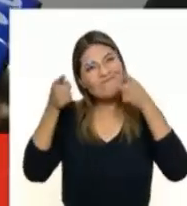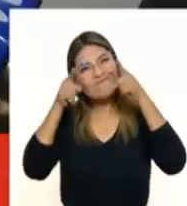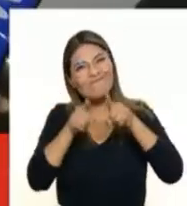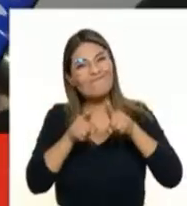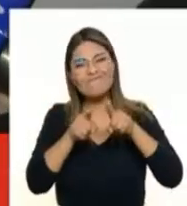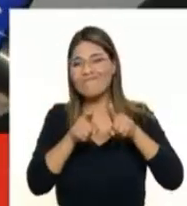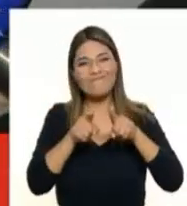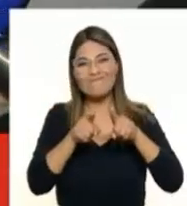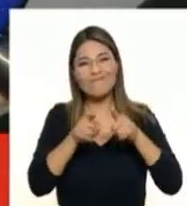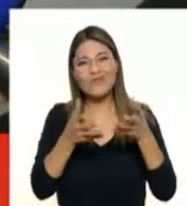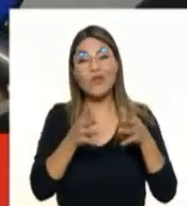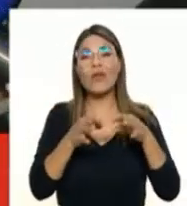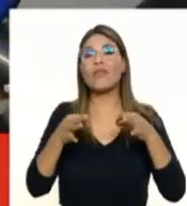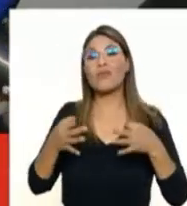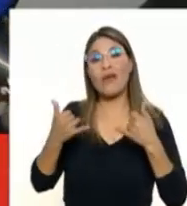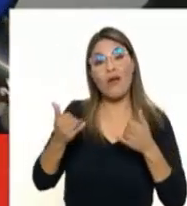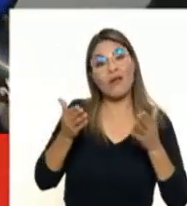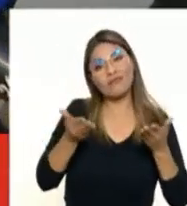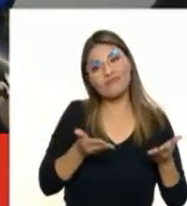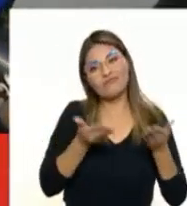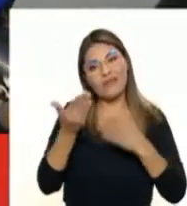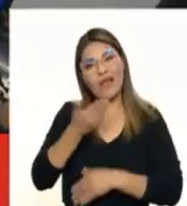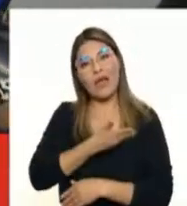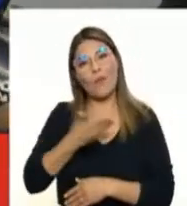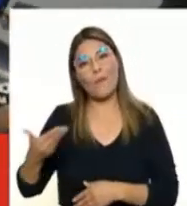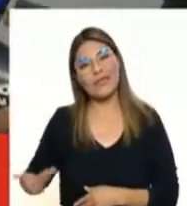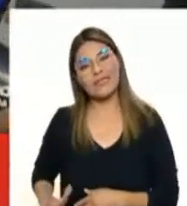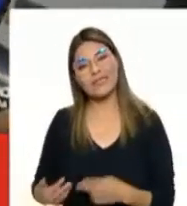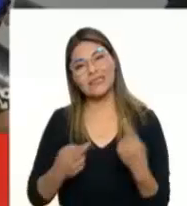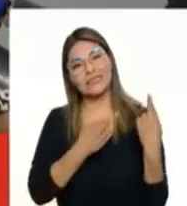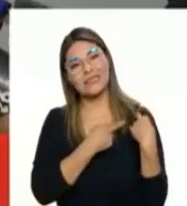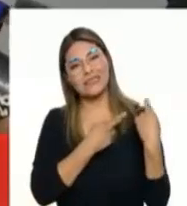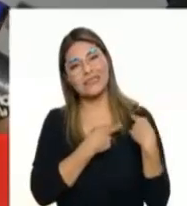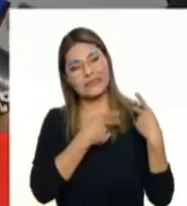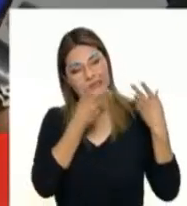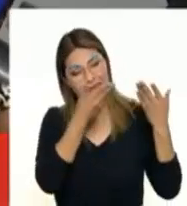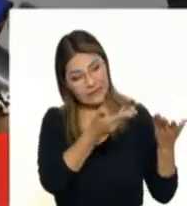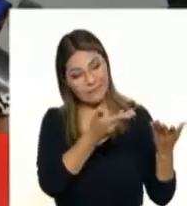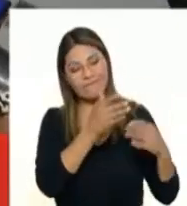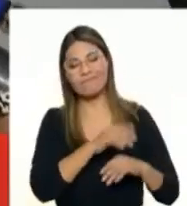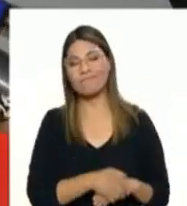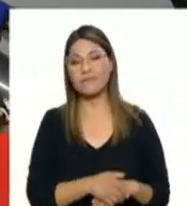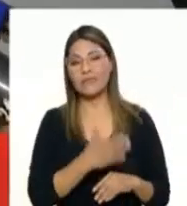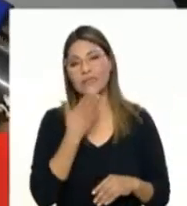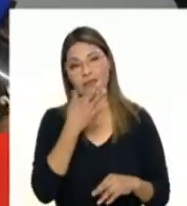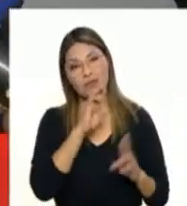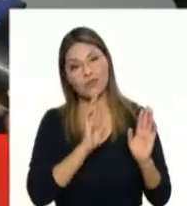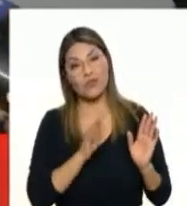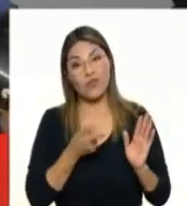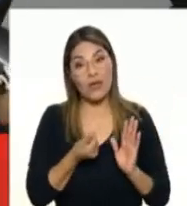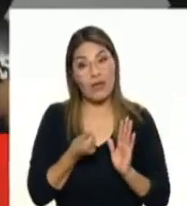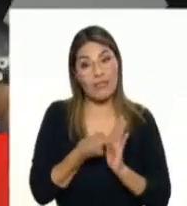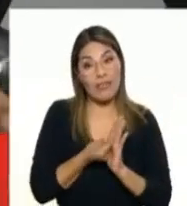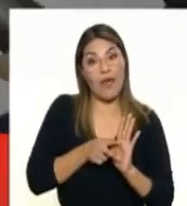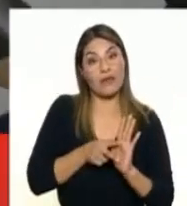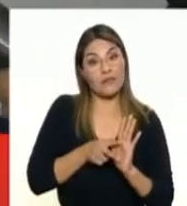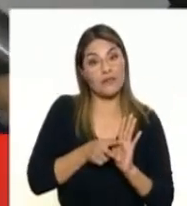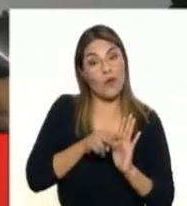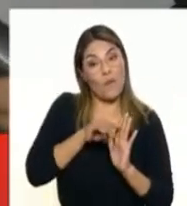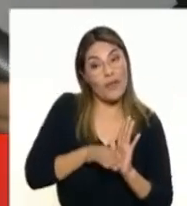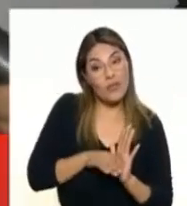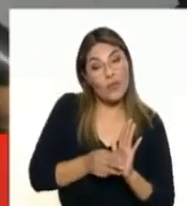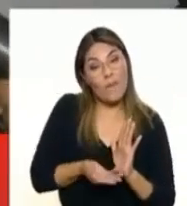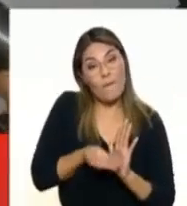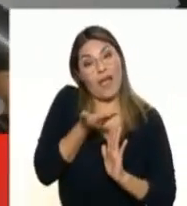cual ya queda el Ejecutivo de ver el incremento o no de la remuneración mínima.